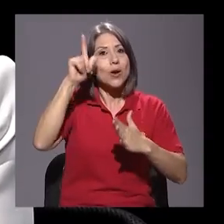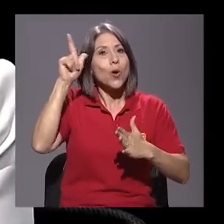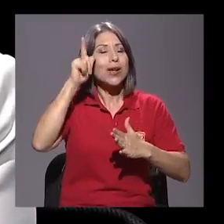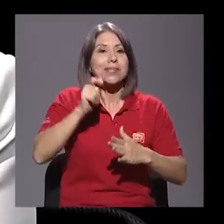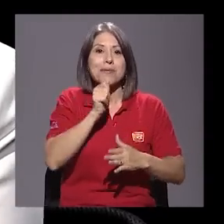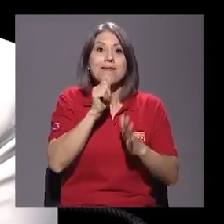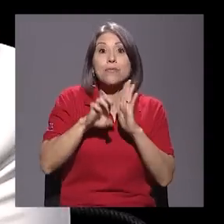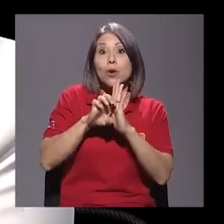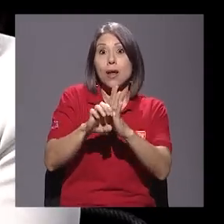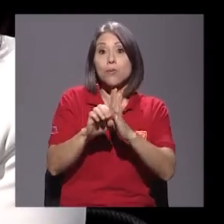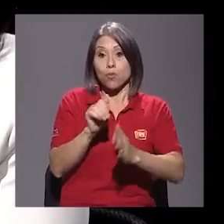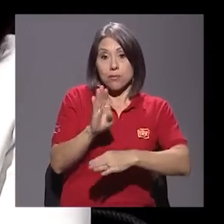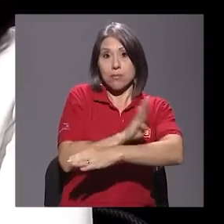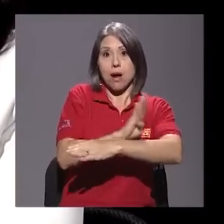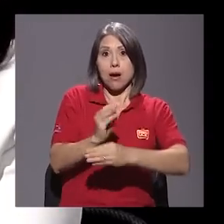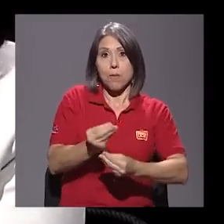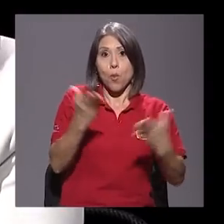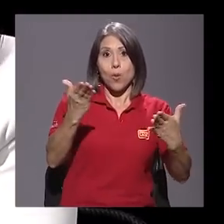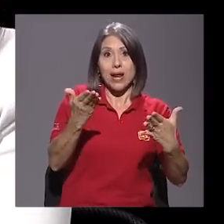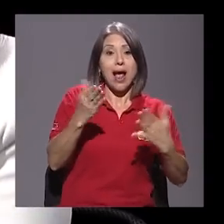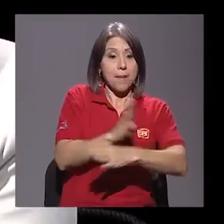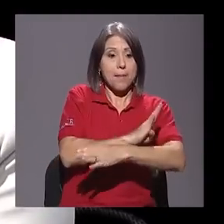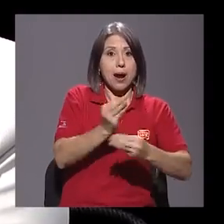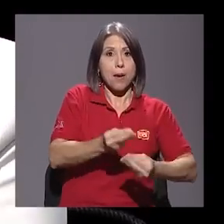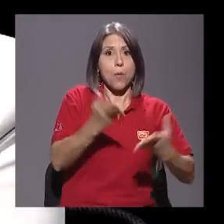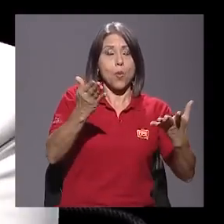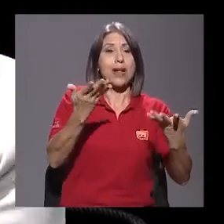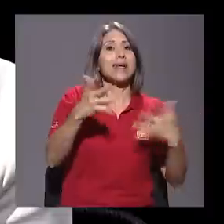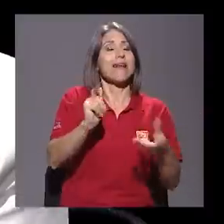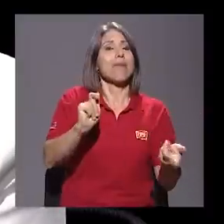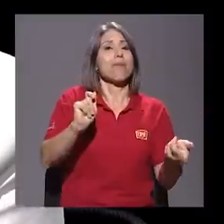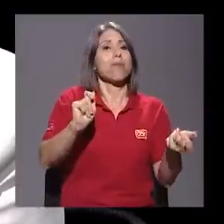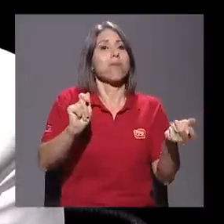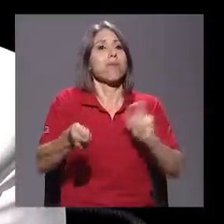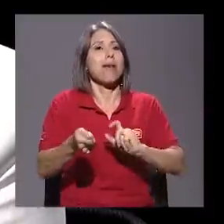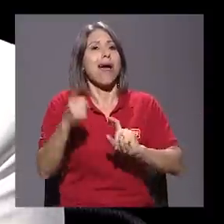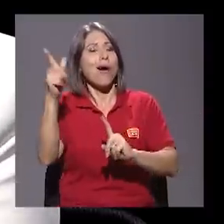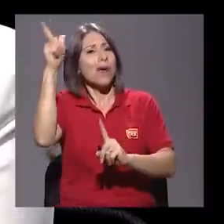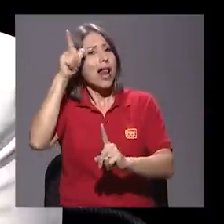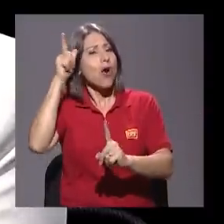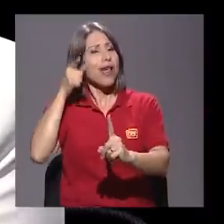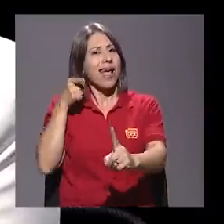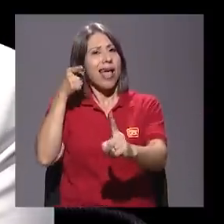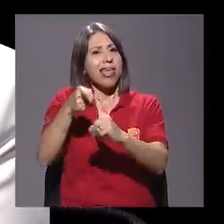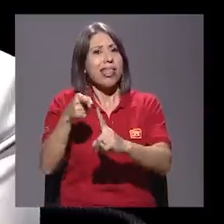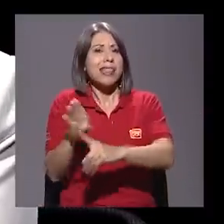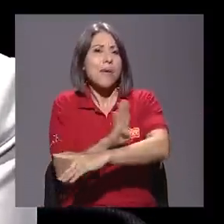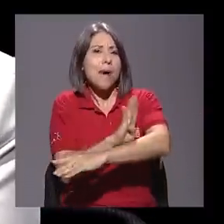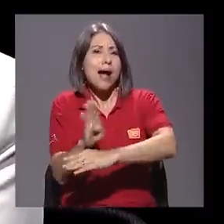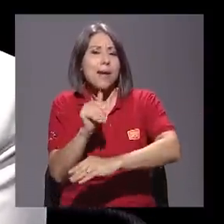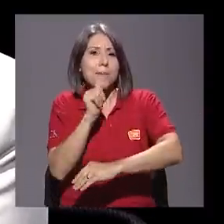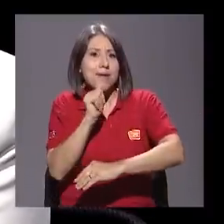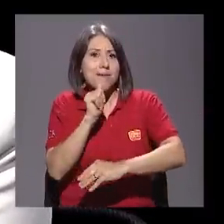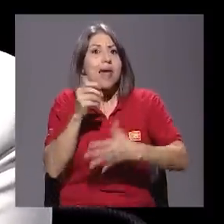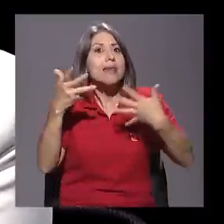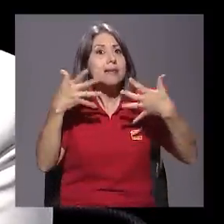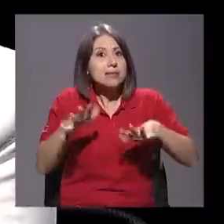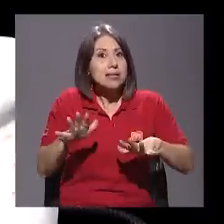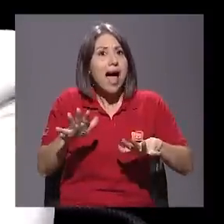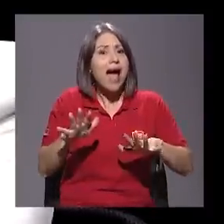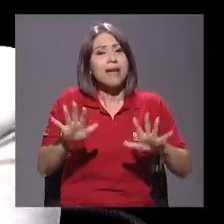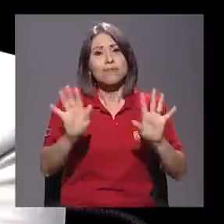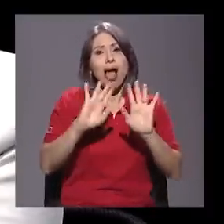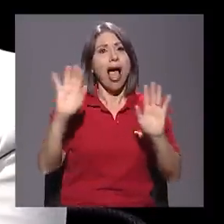caso de la banca pública, que la banca pública migró hacia una lógica de banca privada y ha perdido, creo yo, en gran parte incluso su